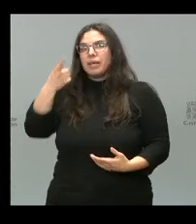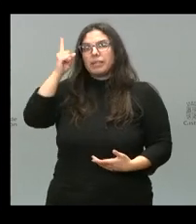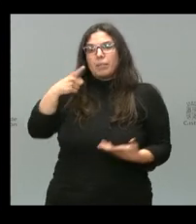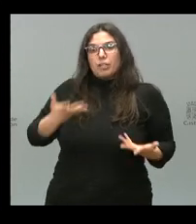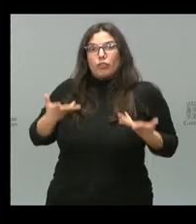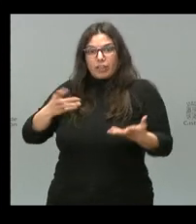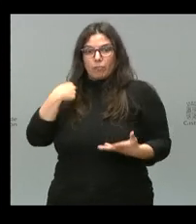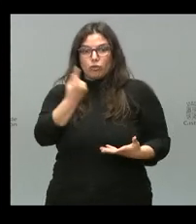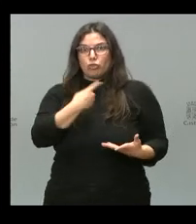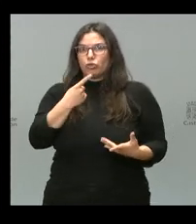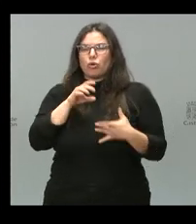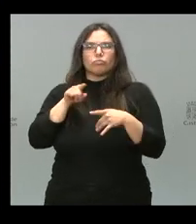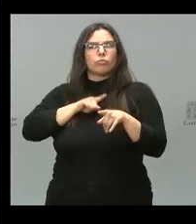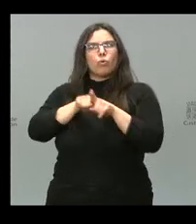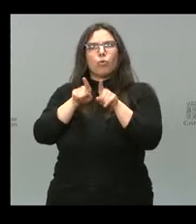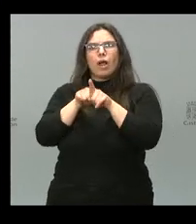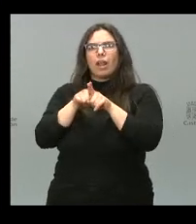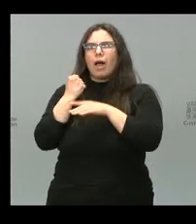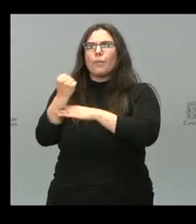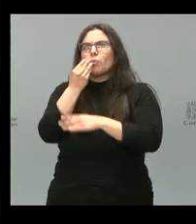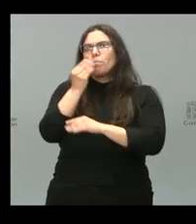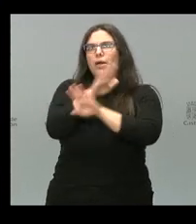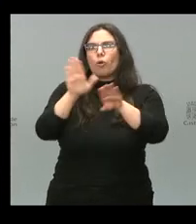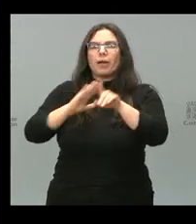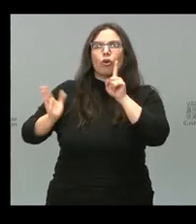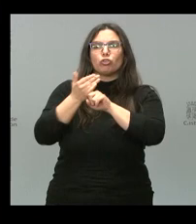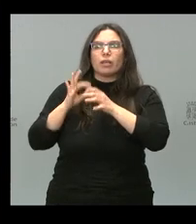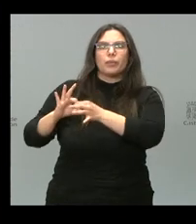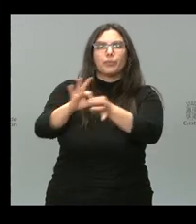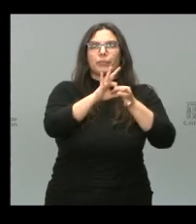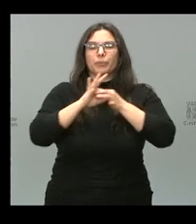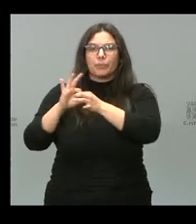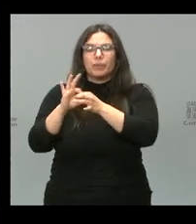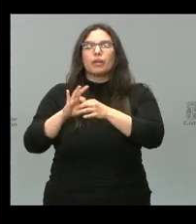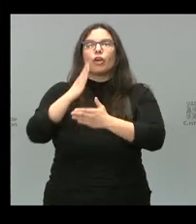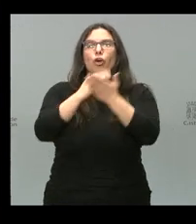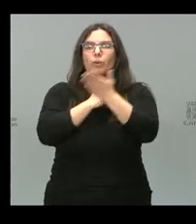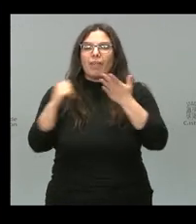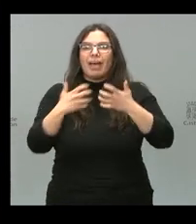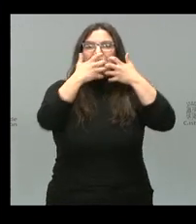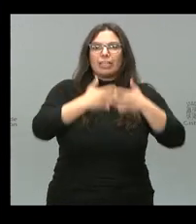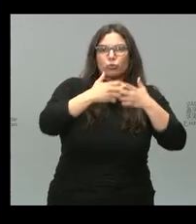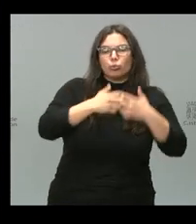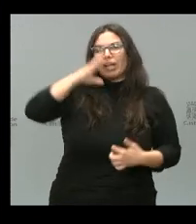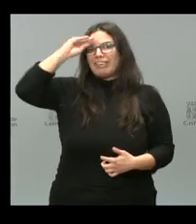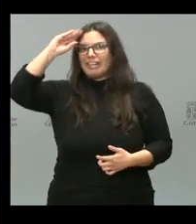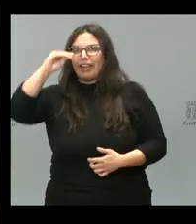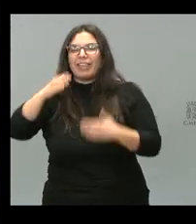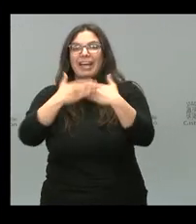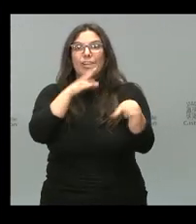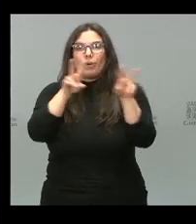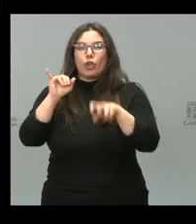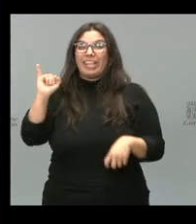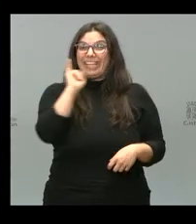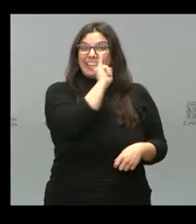aliadas para lograr entre todo una comunidad que alberga la estesis industria inteligencia Innovación Muchísimas